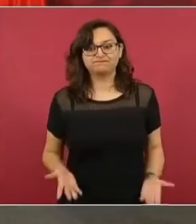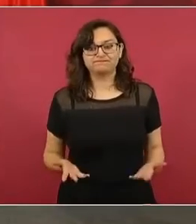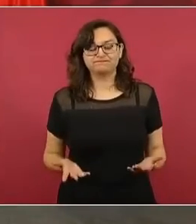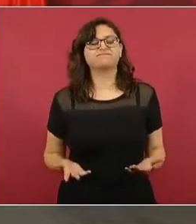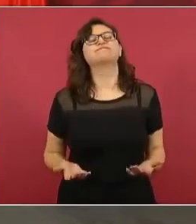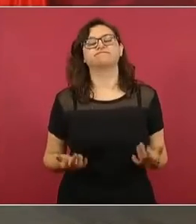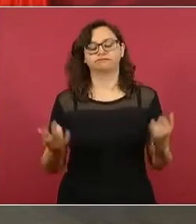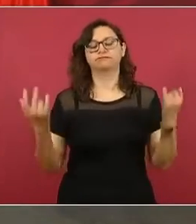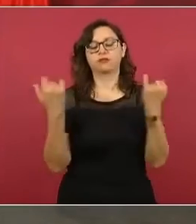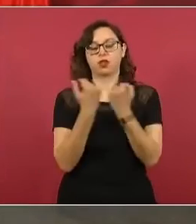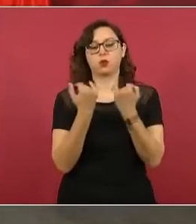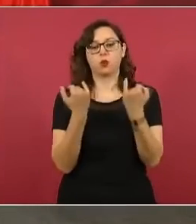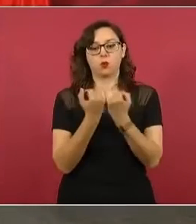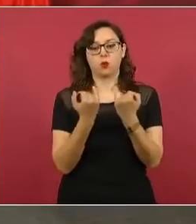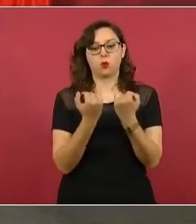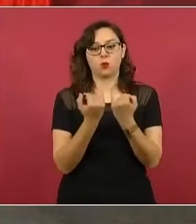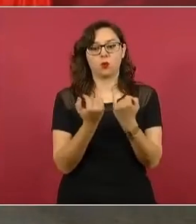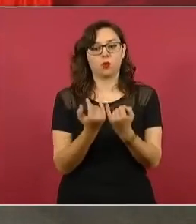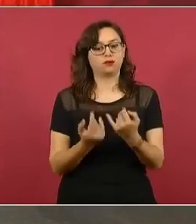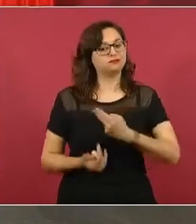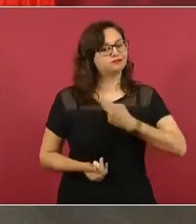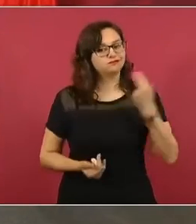vamos a que